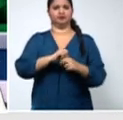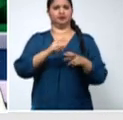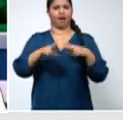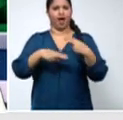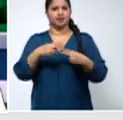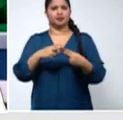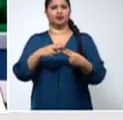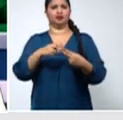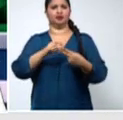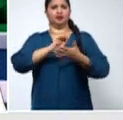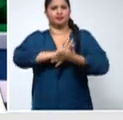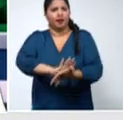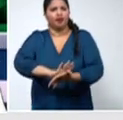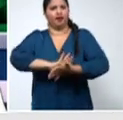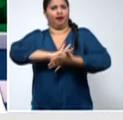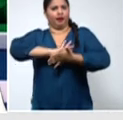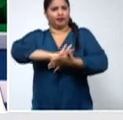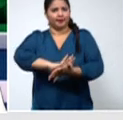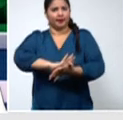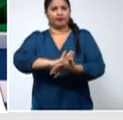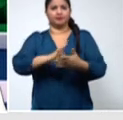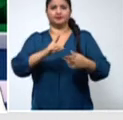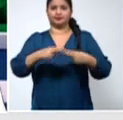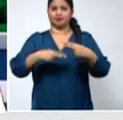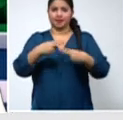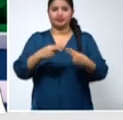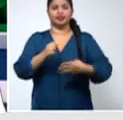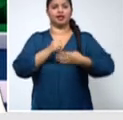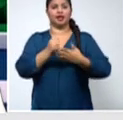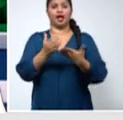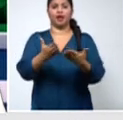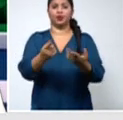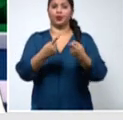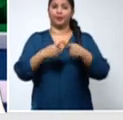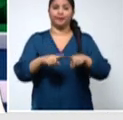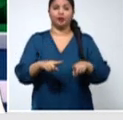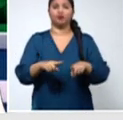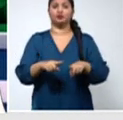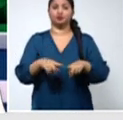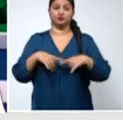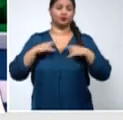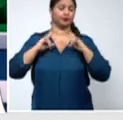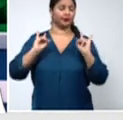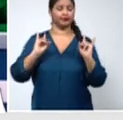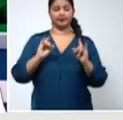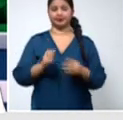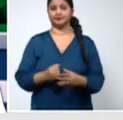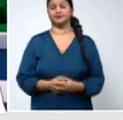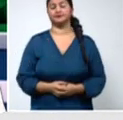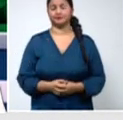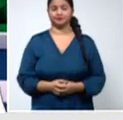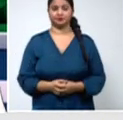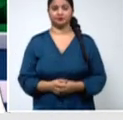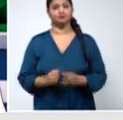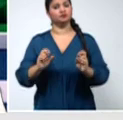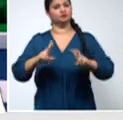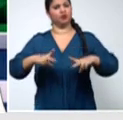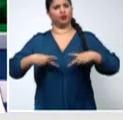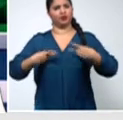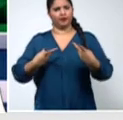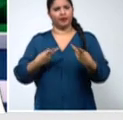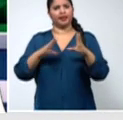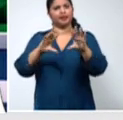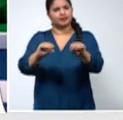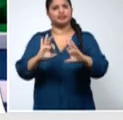de reanimación cardiopulmonar y lamentablemente no fueron efectivas. Reiteramos nuestras condolencias a familiares y